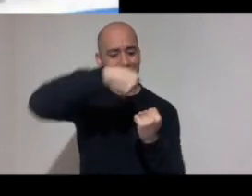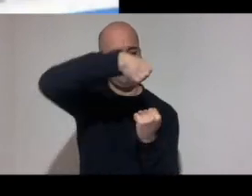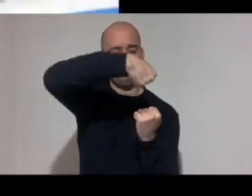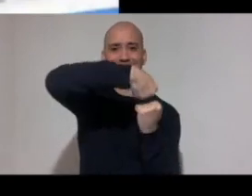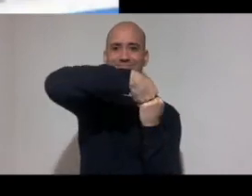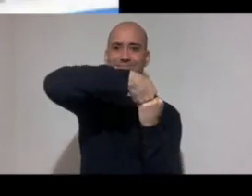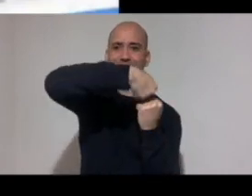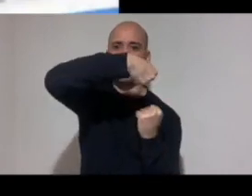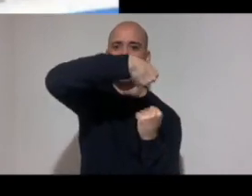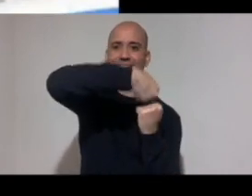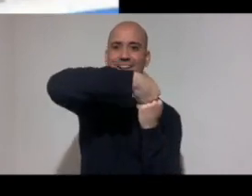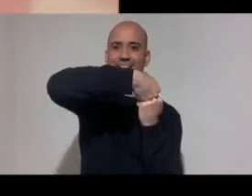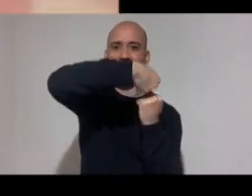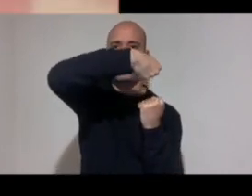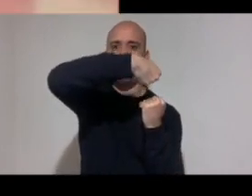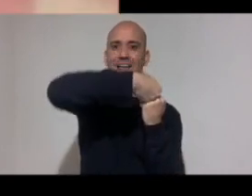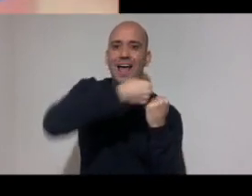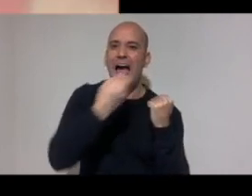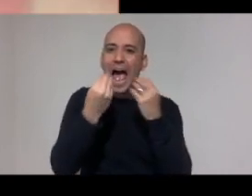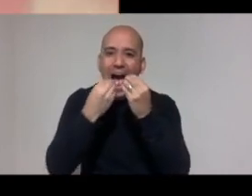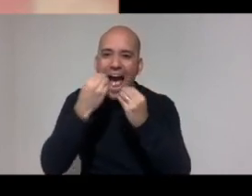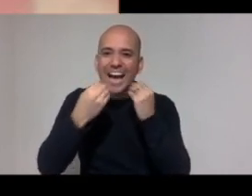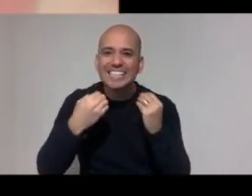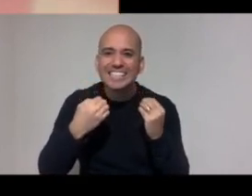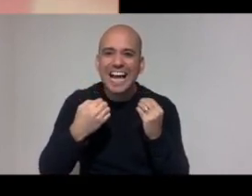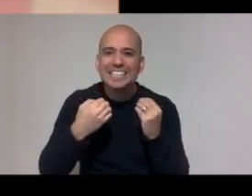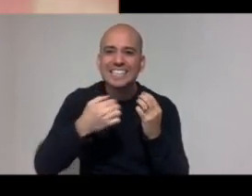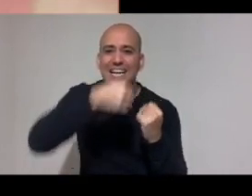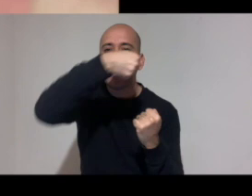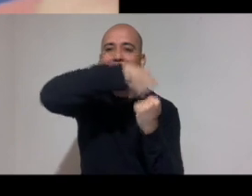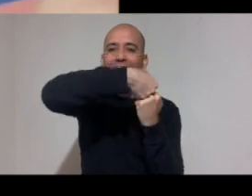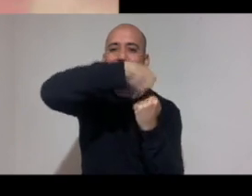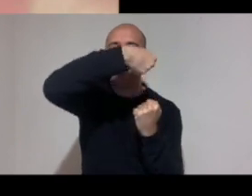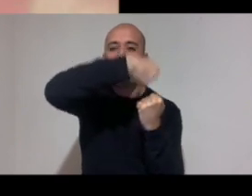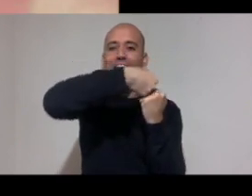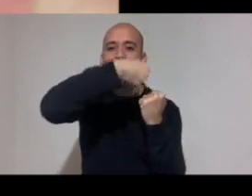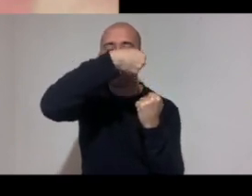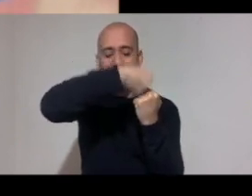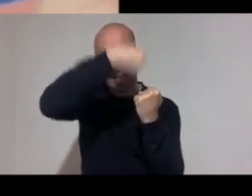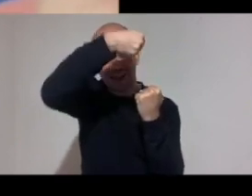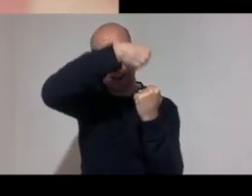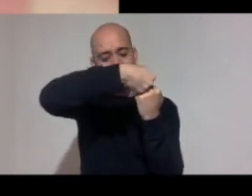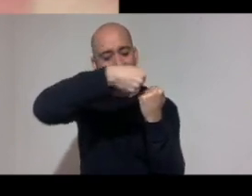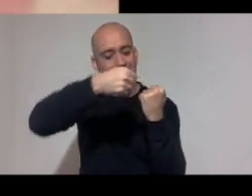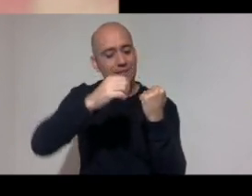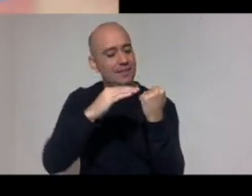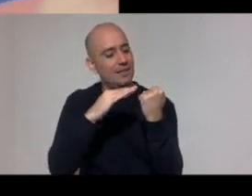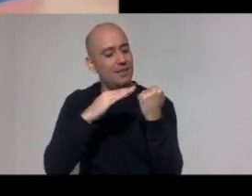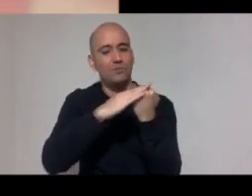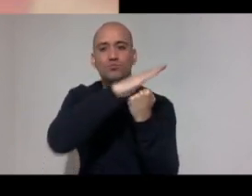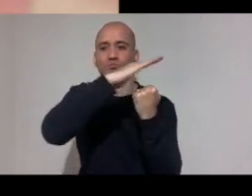con la cara con la cual mordemos también vamos a cepillar de manera unidireccional desde atrás hacia adelante.